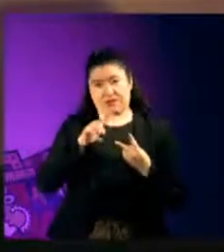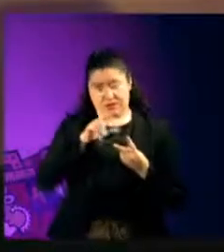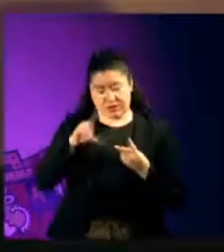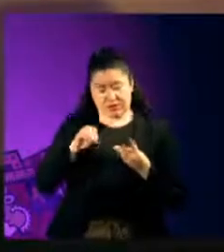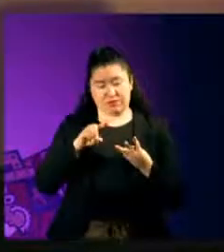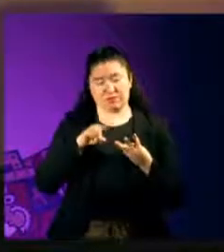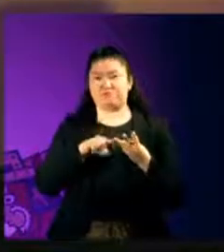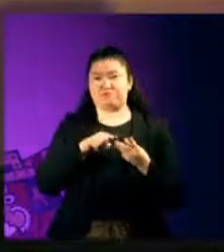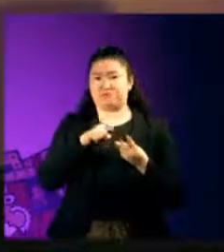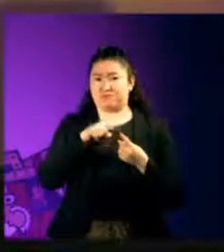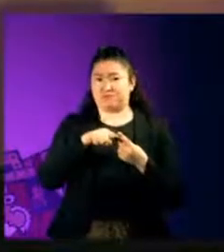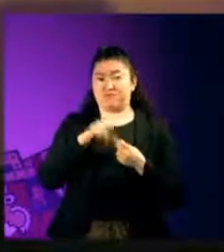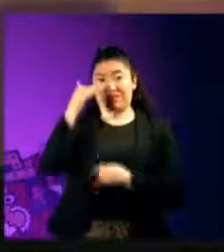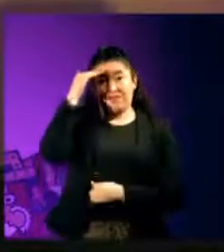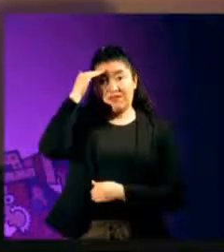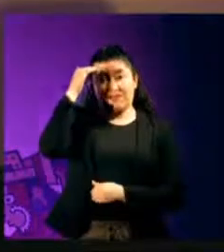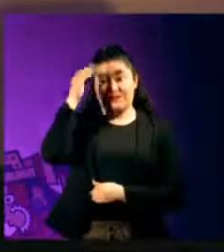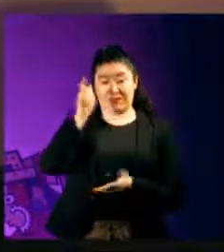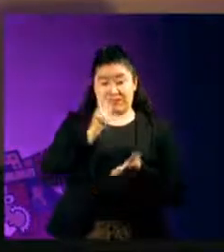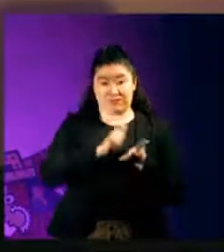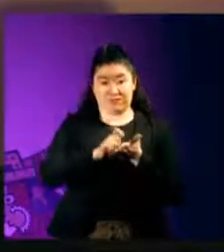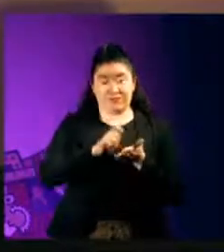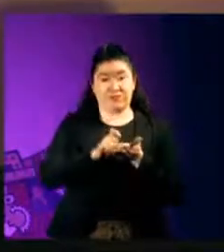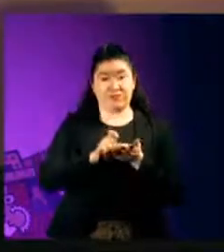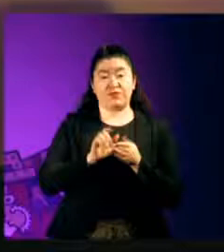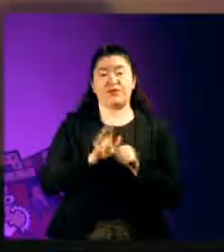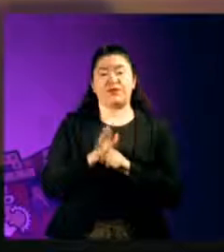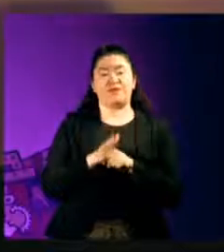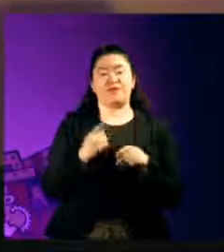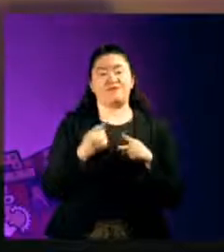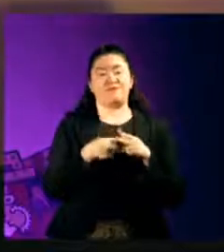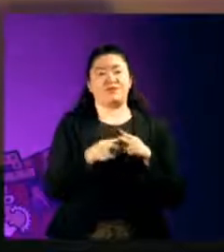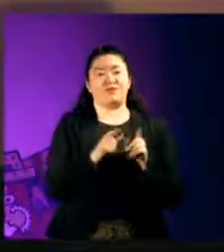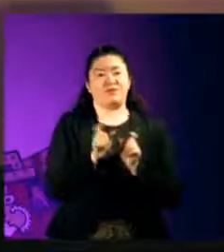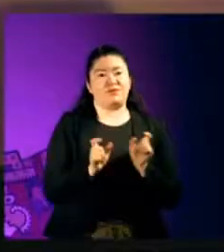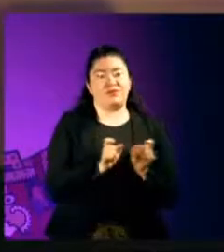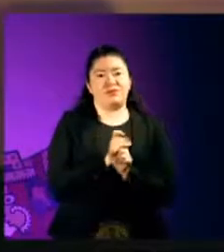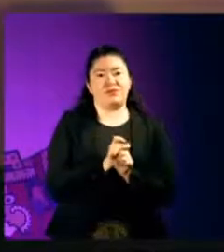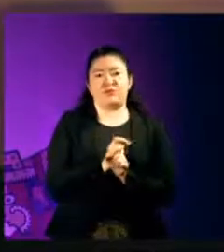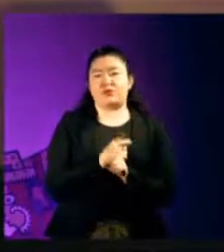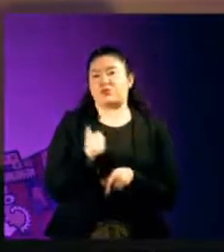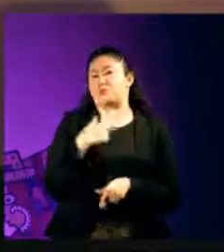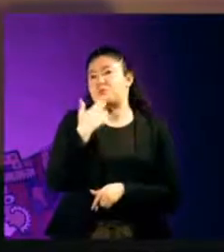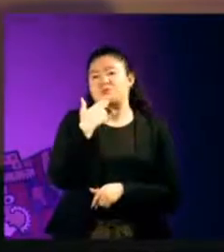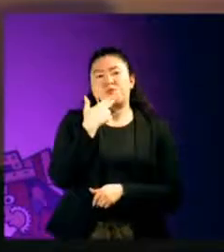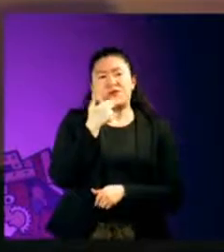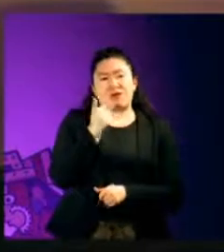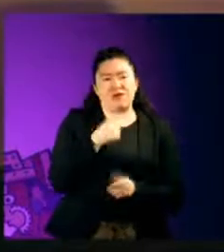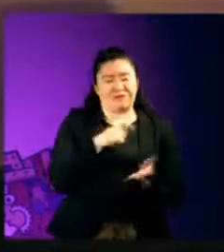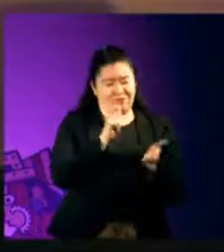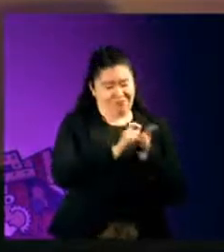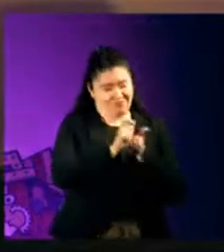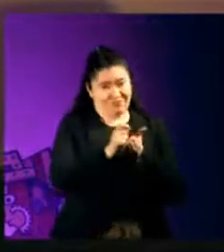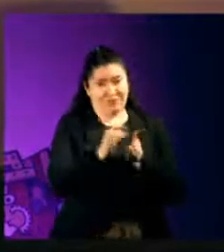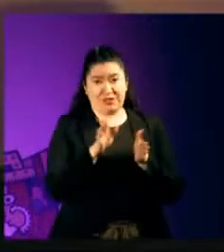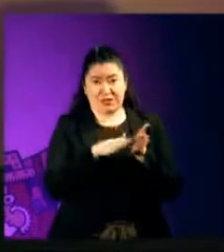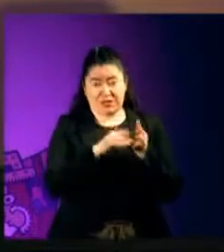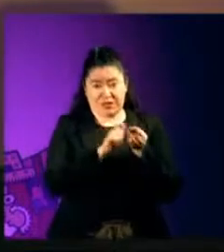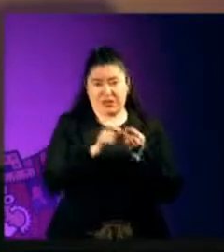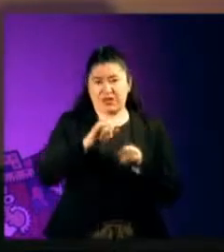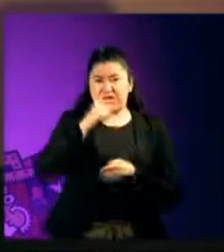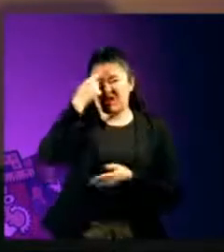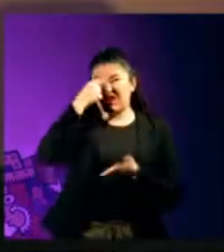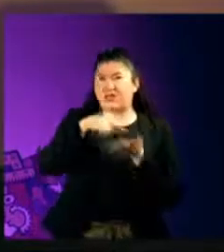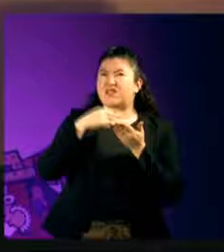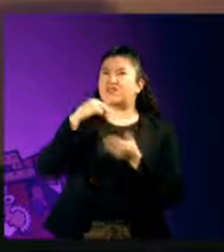harvard bueno el señor que escribía fórmulas donde no alcanzaba nunca para nada en una servilleta creo que se llama josé